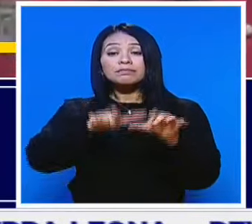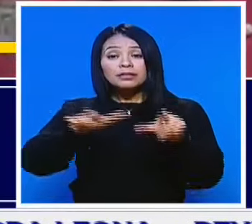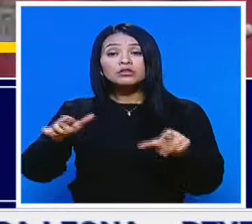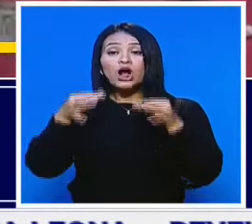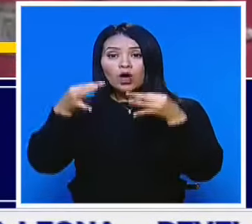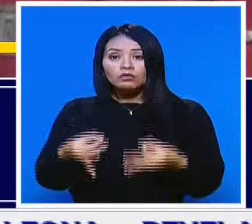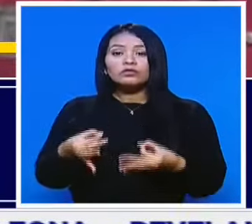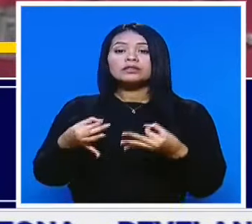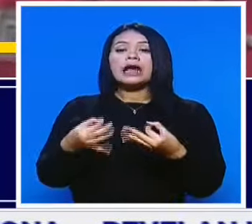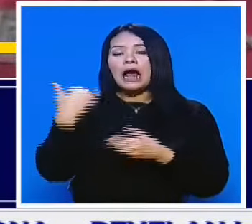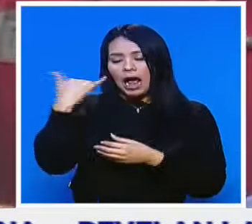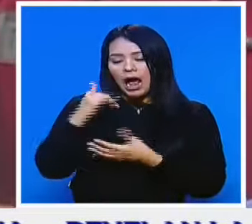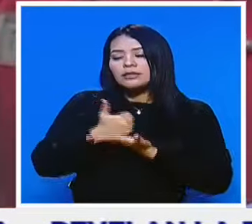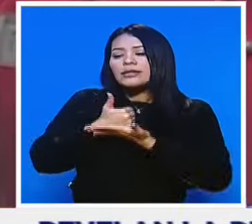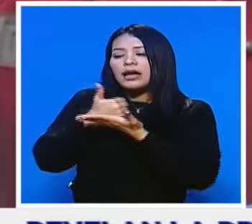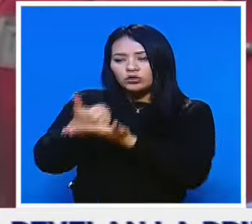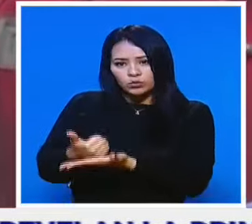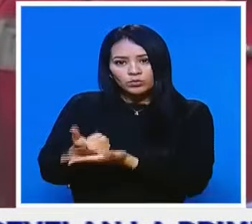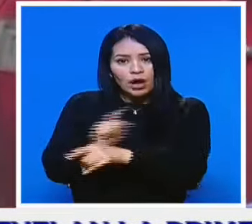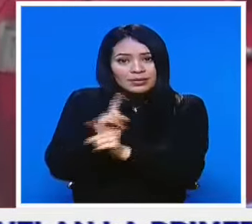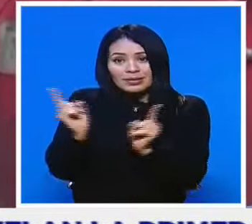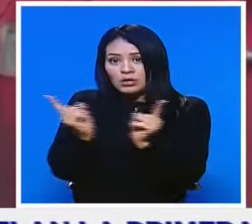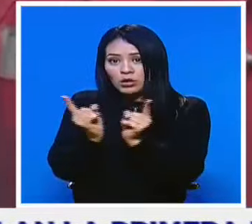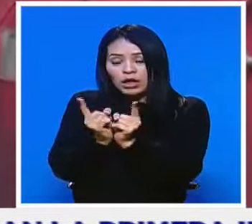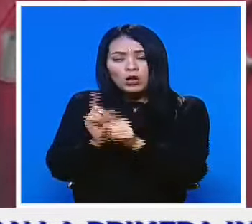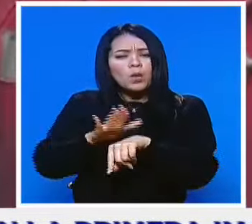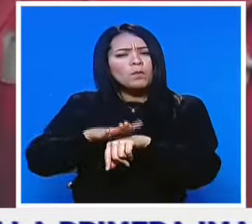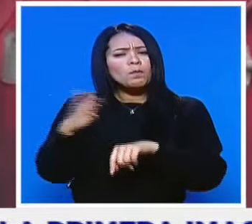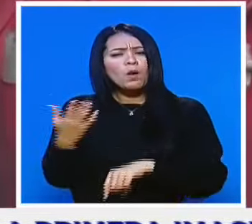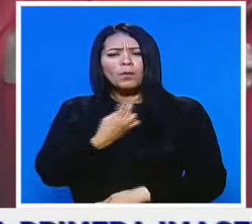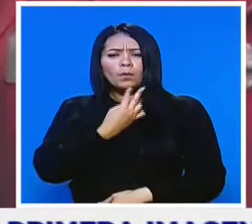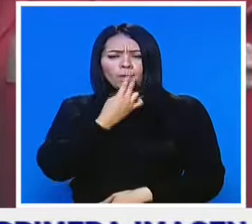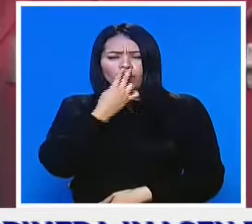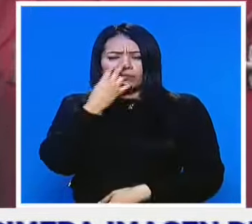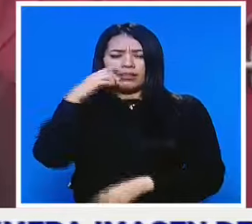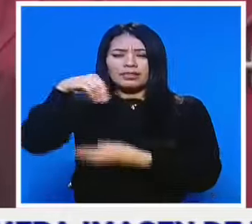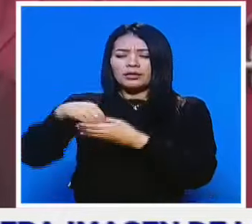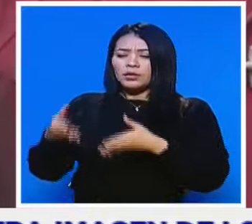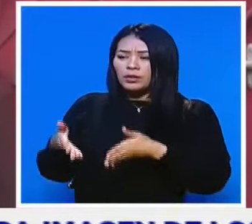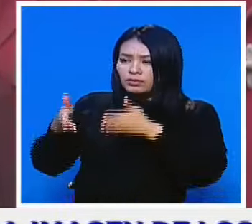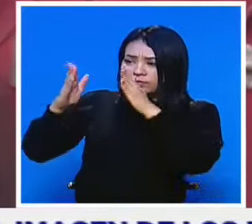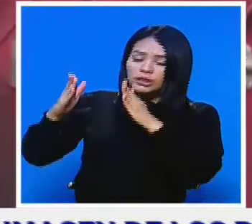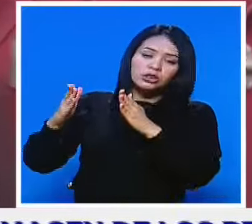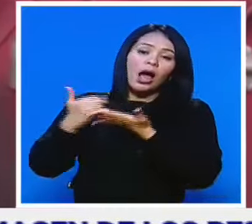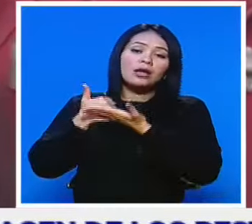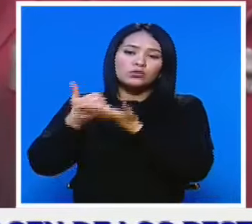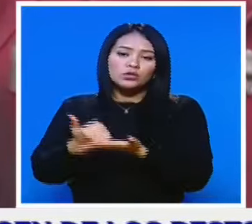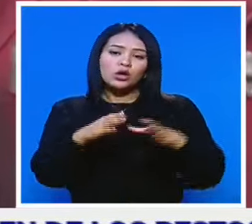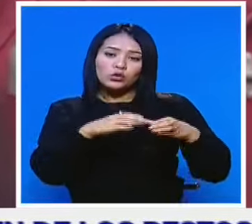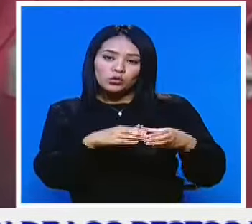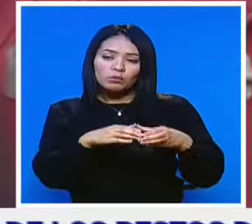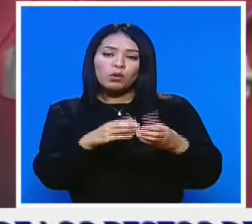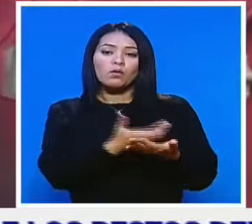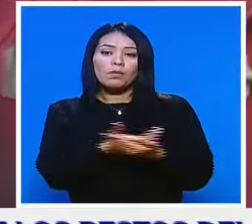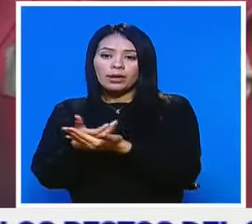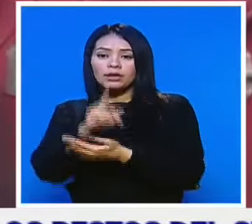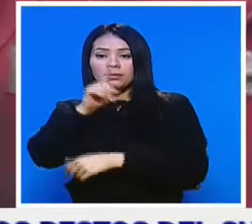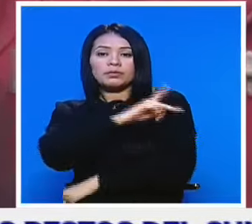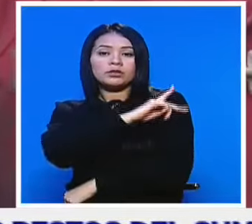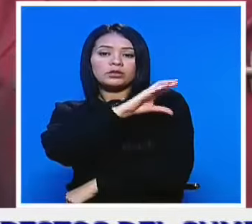atendidas inmediatamente. Fue por la inhalación de humo tóxico en la parte interna. Los bomberos y Protección Civil le prestaron el apoyo y se retiraron.